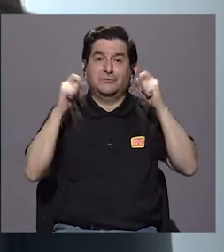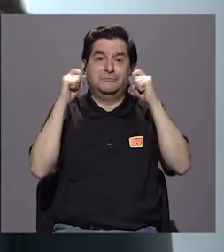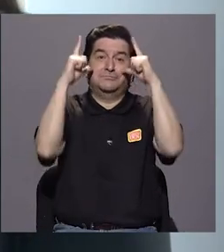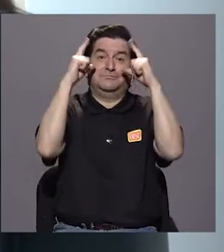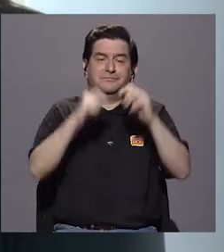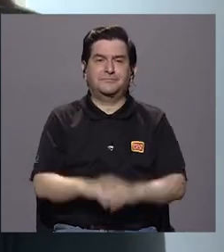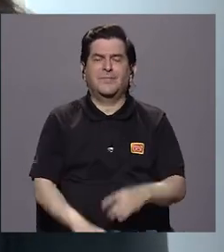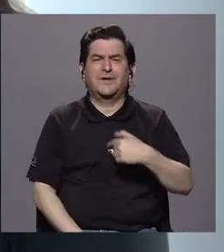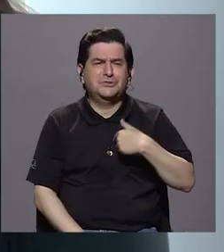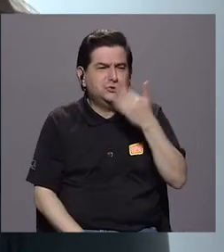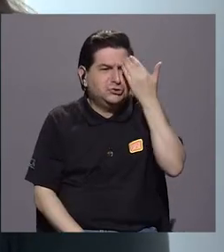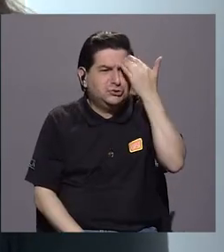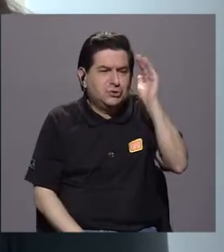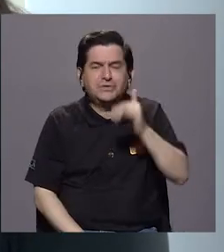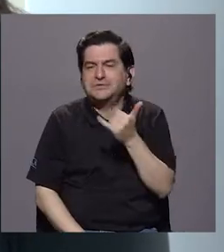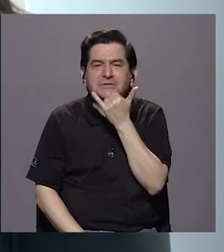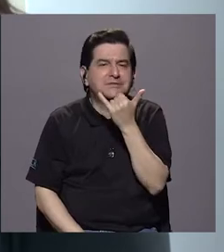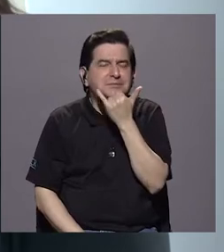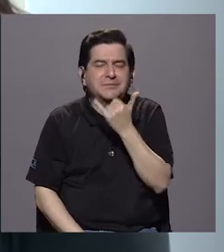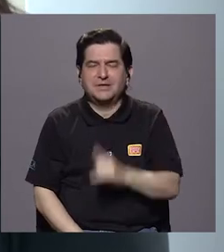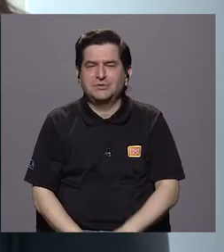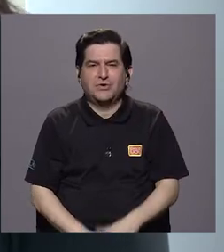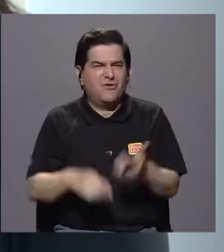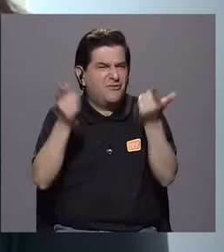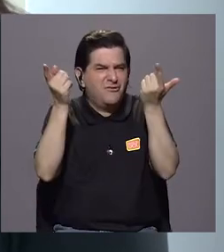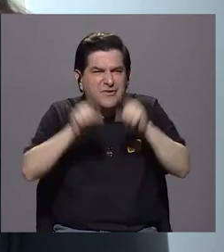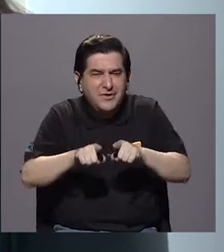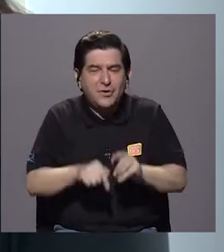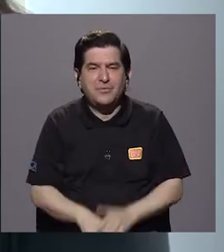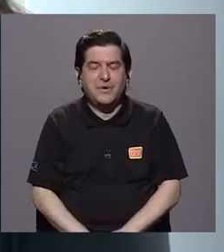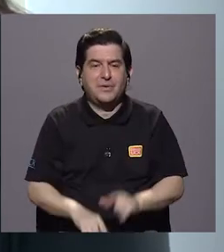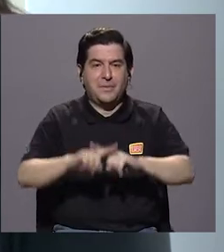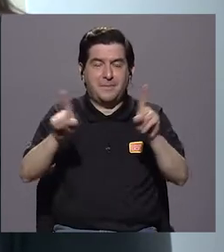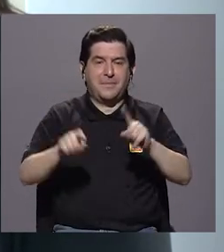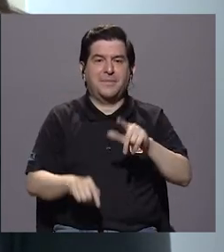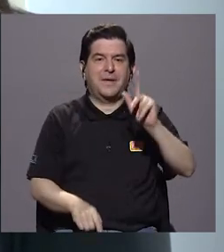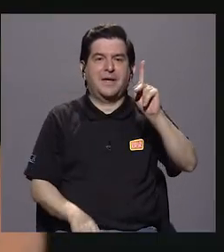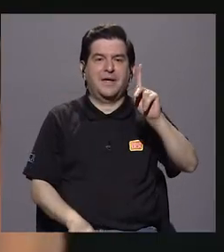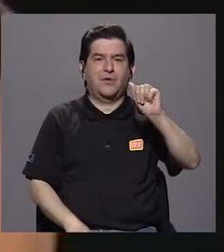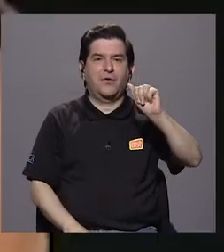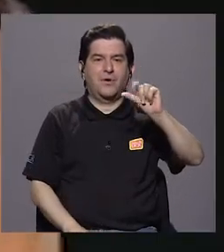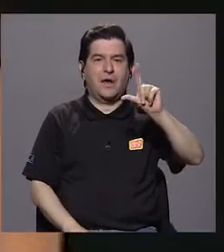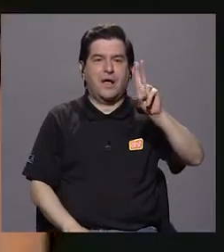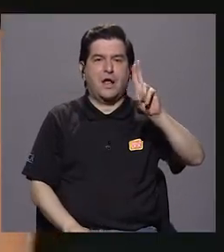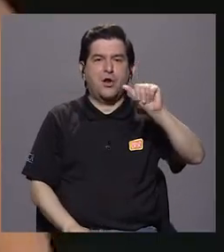Yo todavía no sé qué fue lo que pasó, cuál fue el fenómeno, pero Kaluda sí fue un fenómeno en Costa Rica.